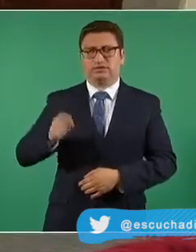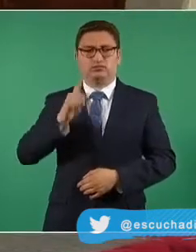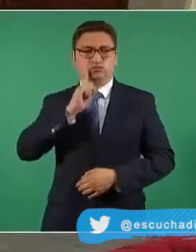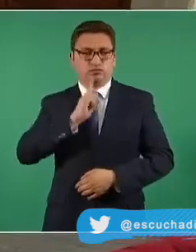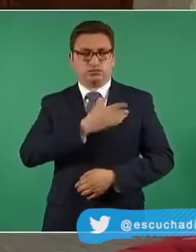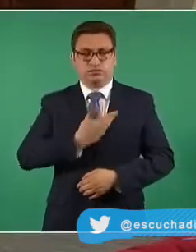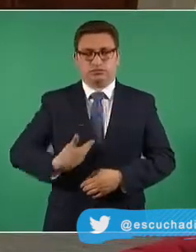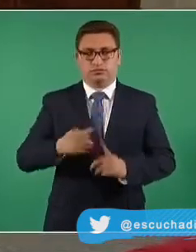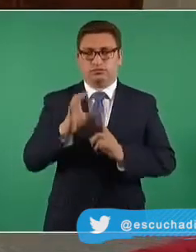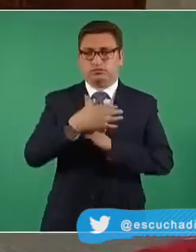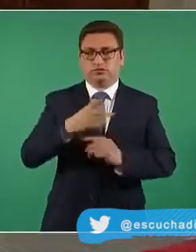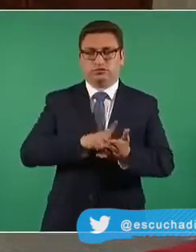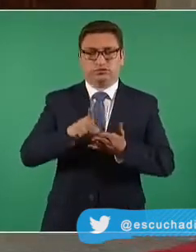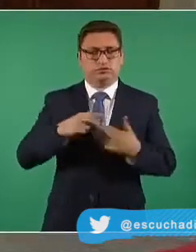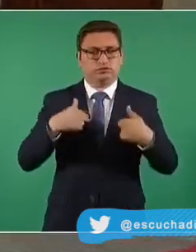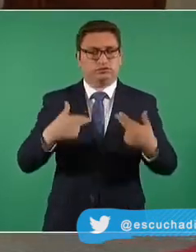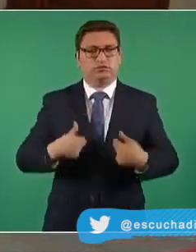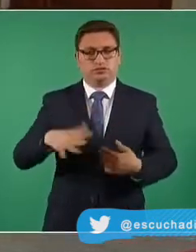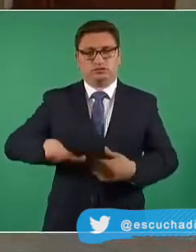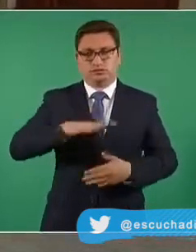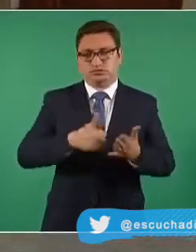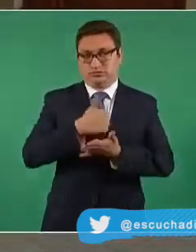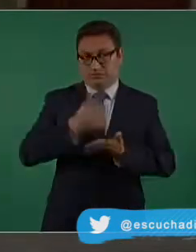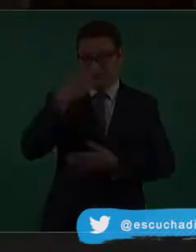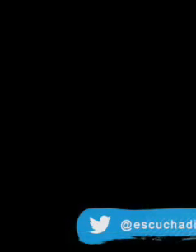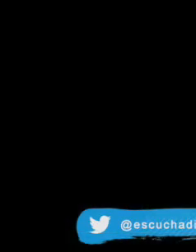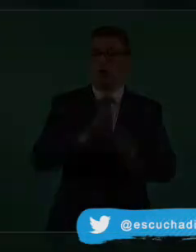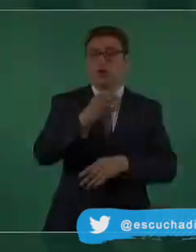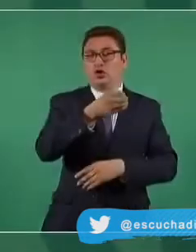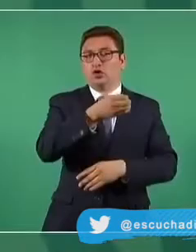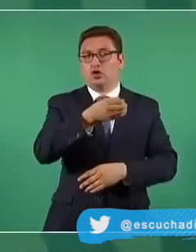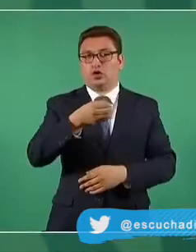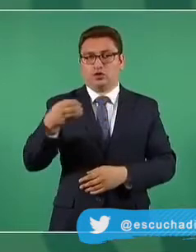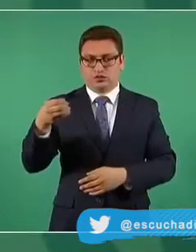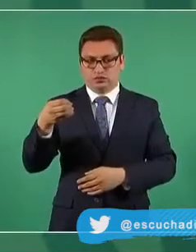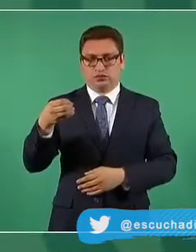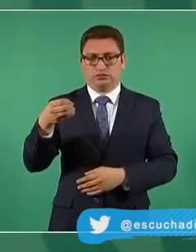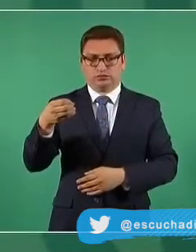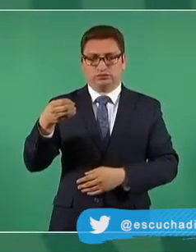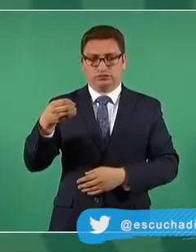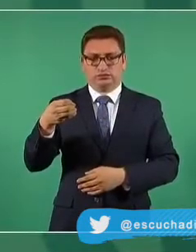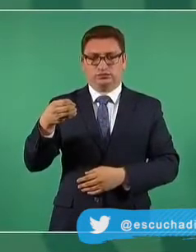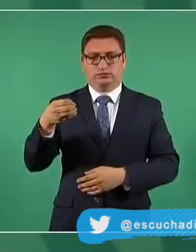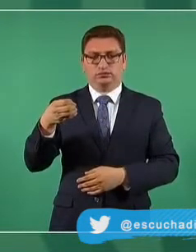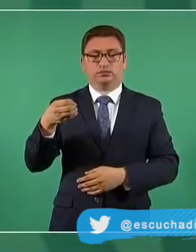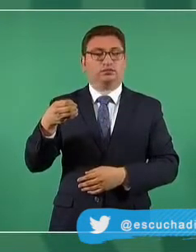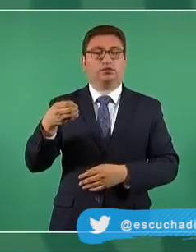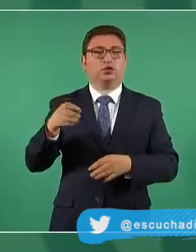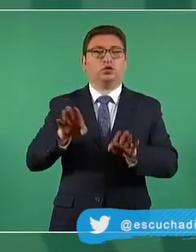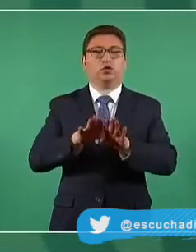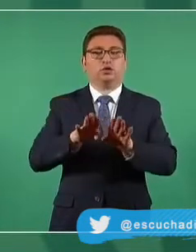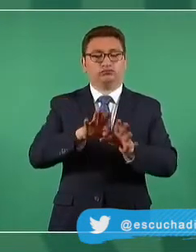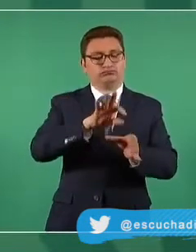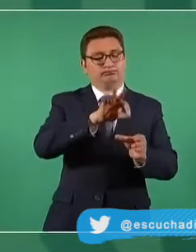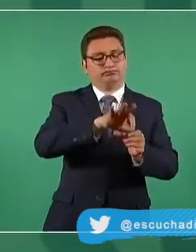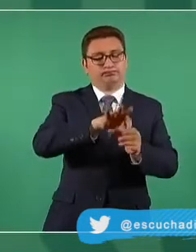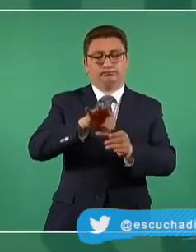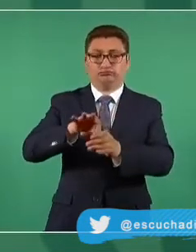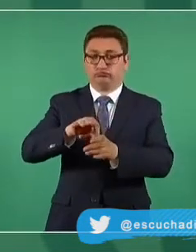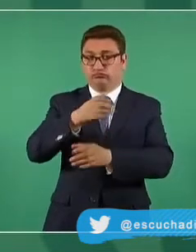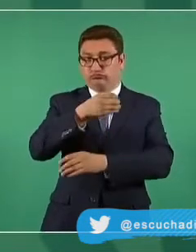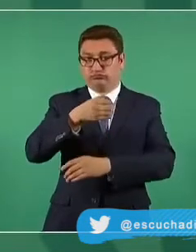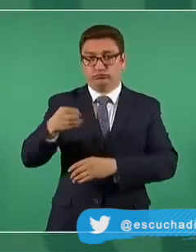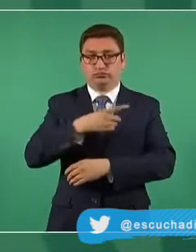Esta información presentada el día de hoy se derivó de la incertidumbre y preocupación de un sector de la población por el regreso a clases.